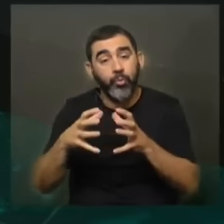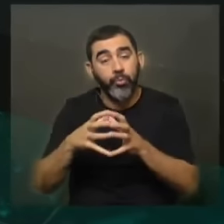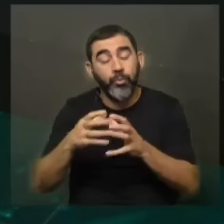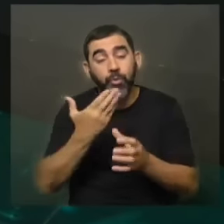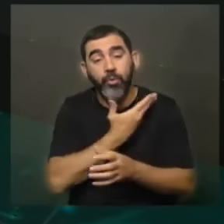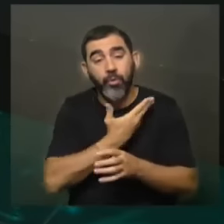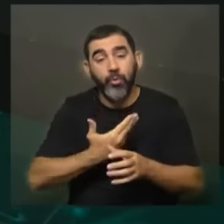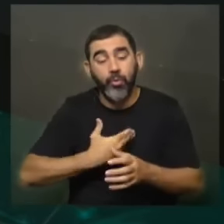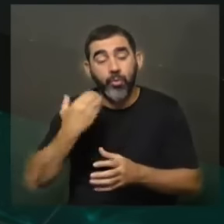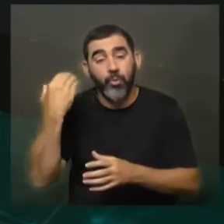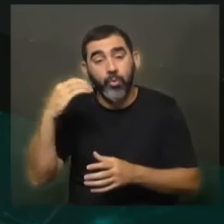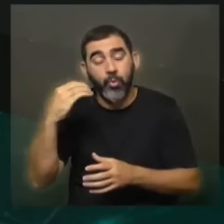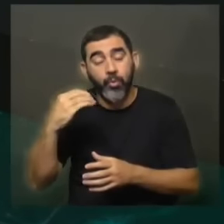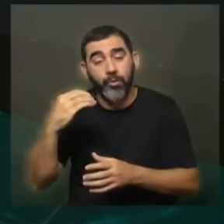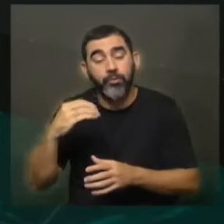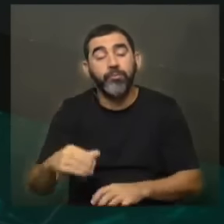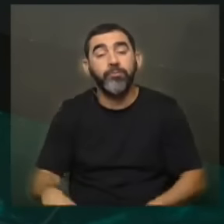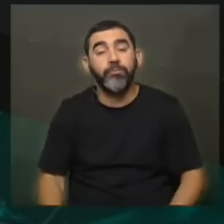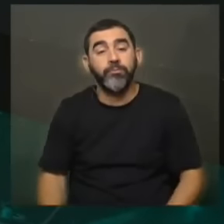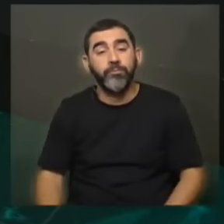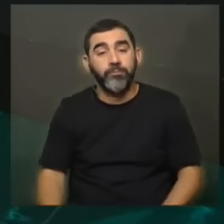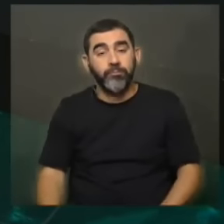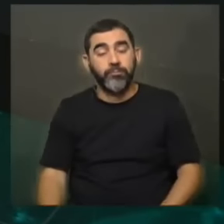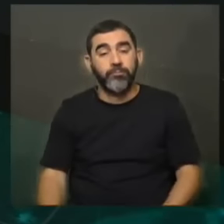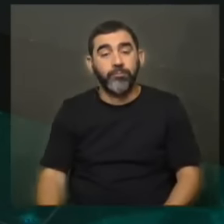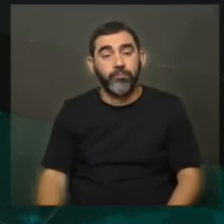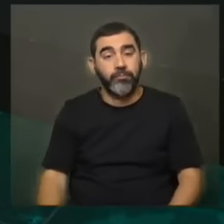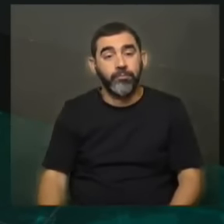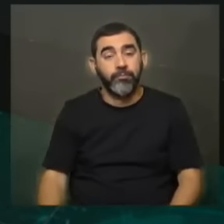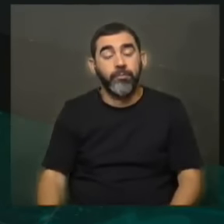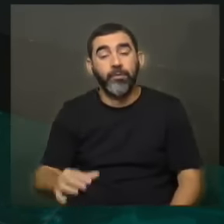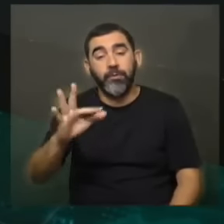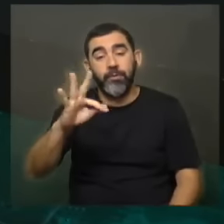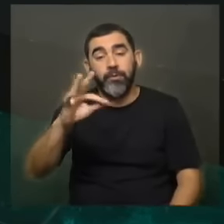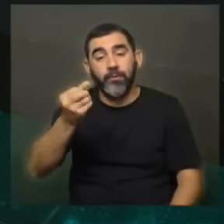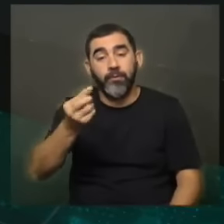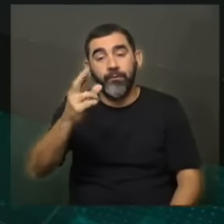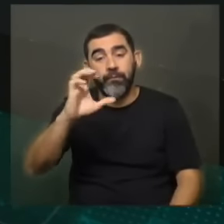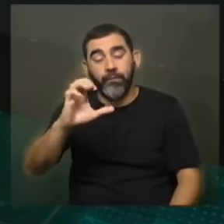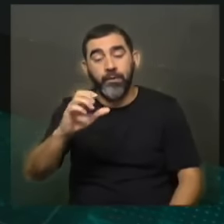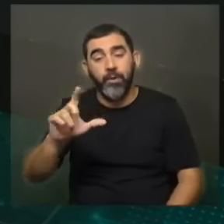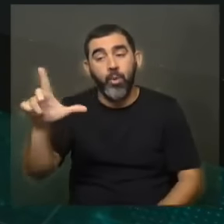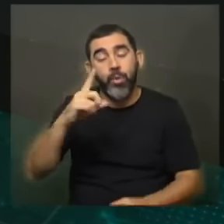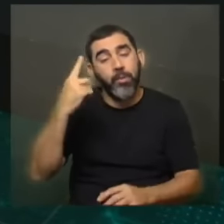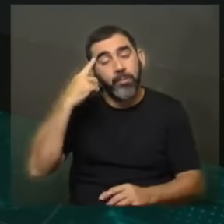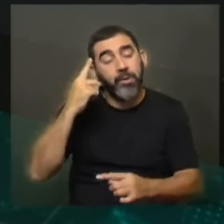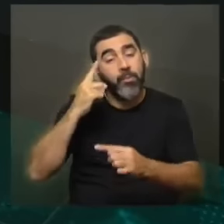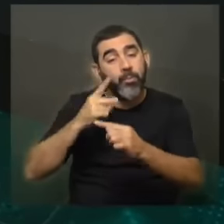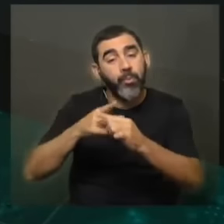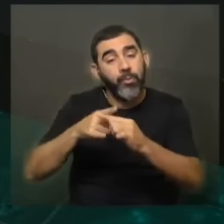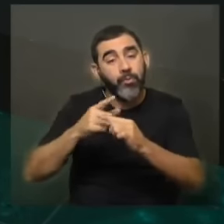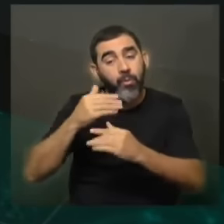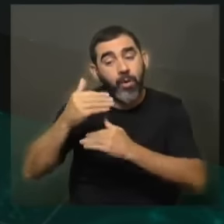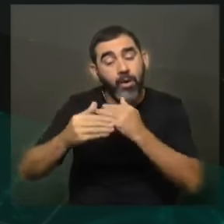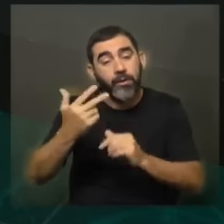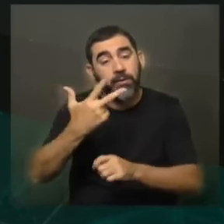gobierno de aquel país y el Estado Mayor central principal disidencia de La FARC se mostraron este lunes optimistas respecto a la avance